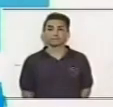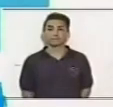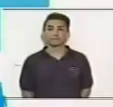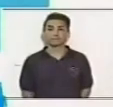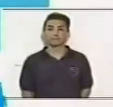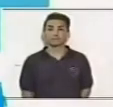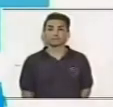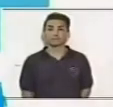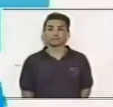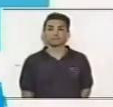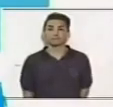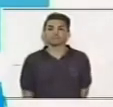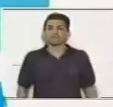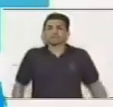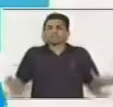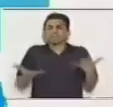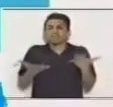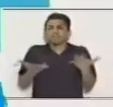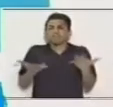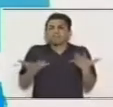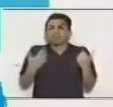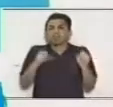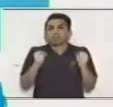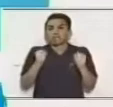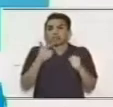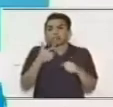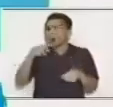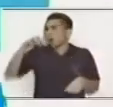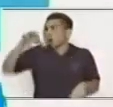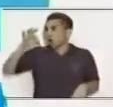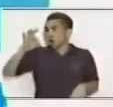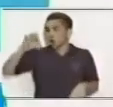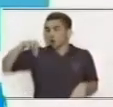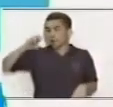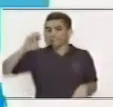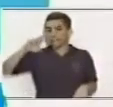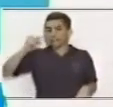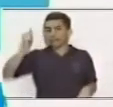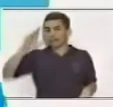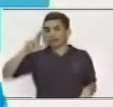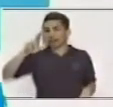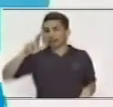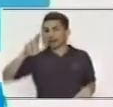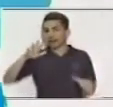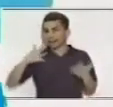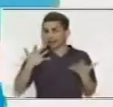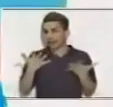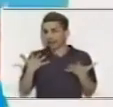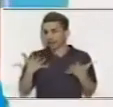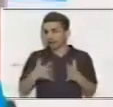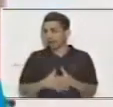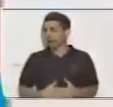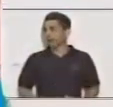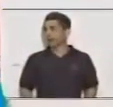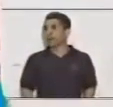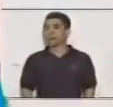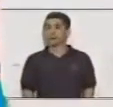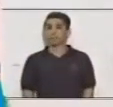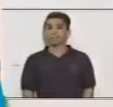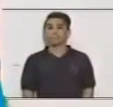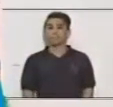¿Qué vamos a operar en esta parte de en medio? ¿Sí? Lo voy a correr un